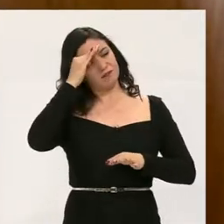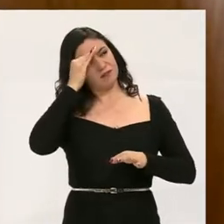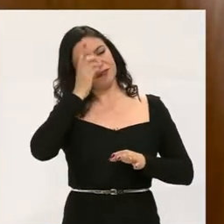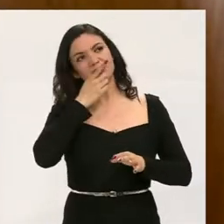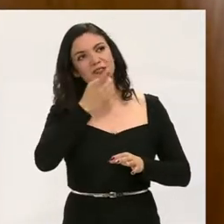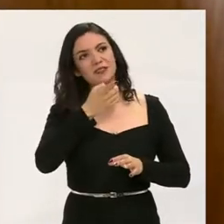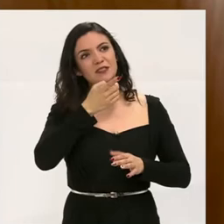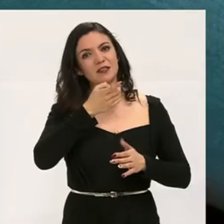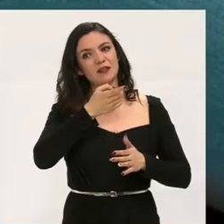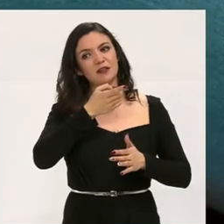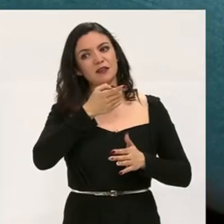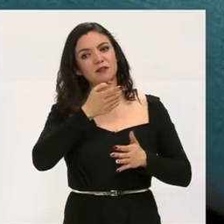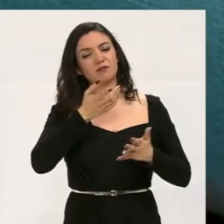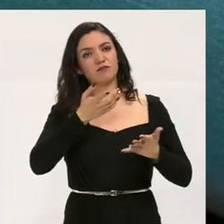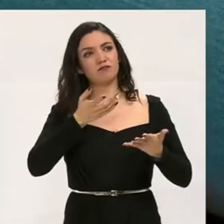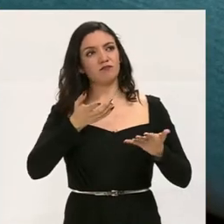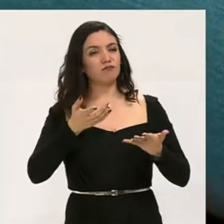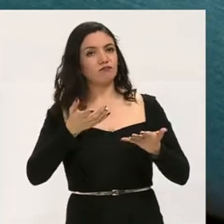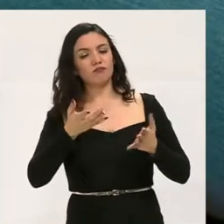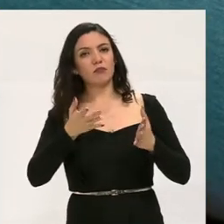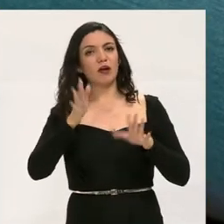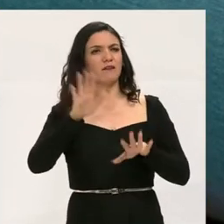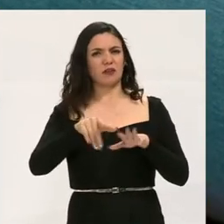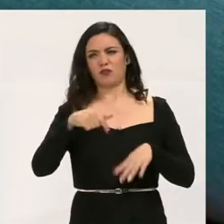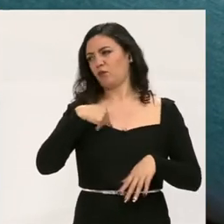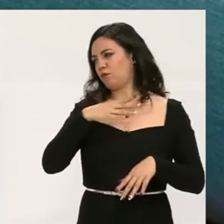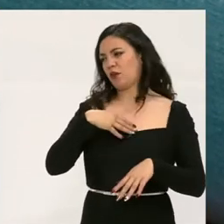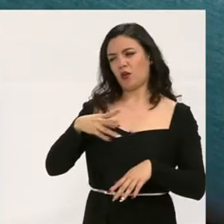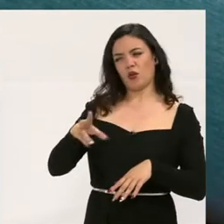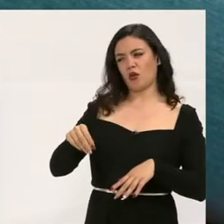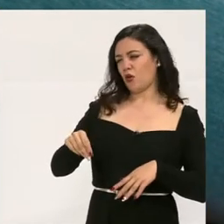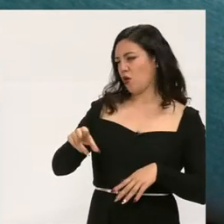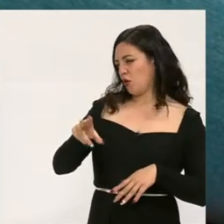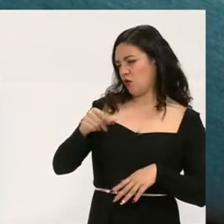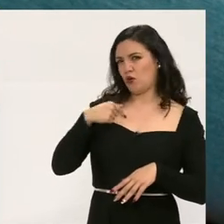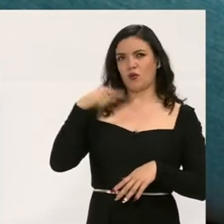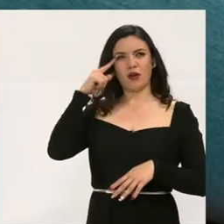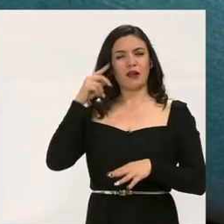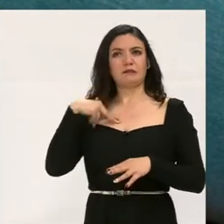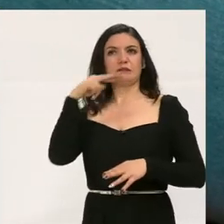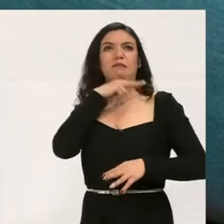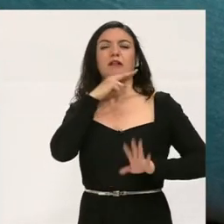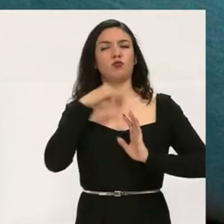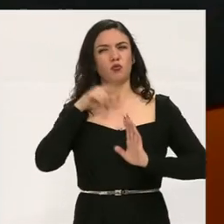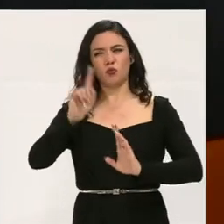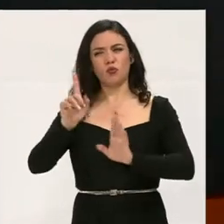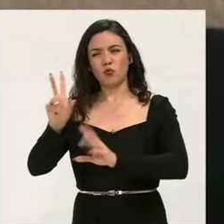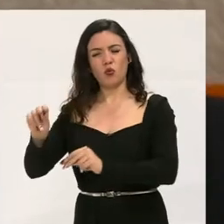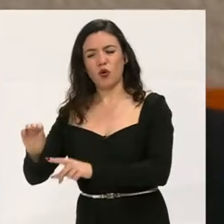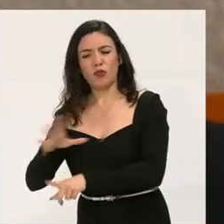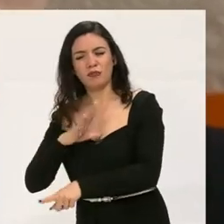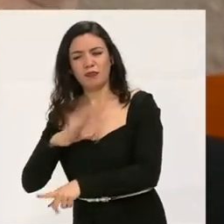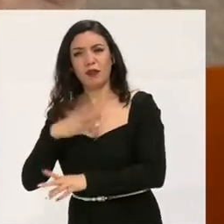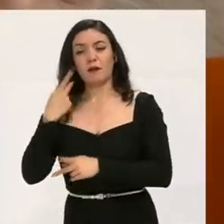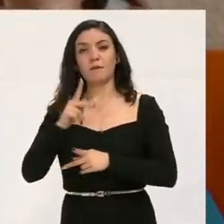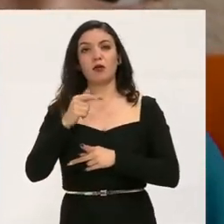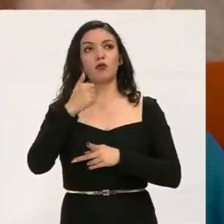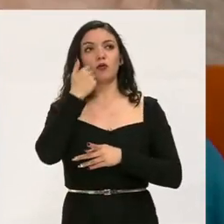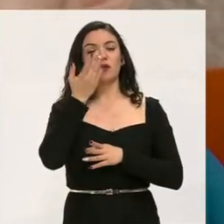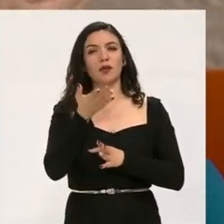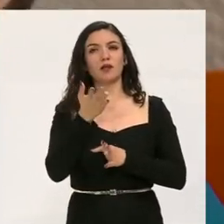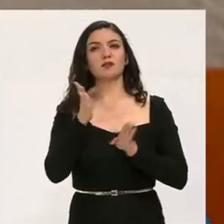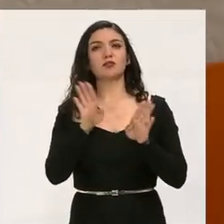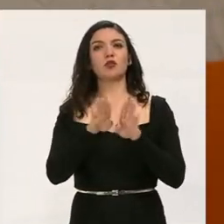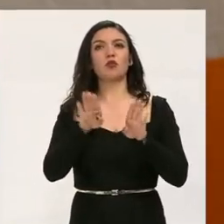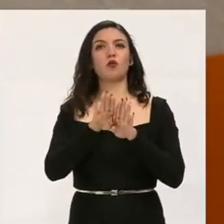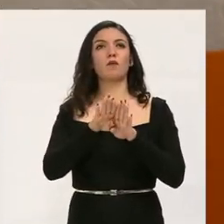que decir, pues no, a lo mejor no lo tiene, ¿verdad? Estoy como apresurándome, ¿verdad?